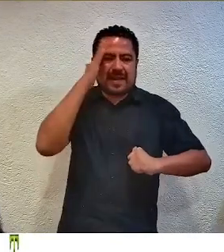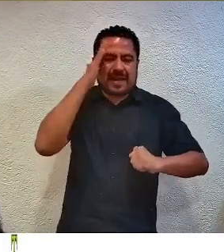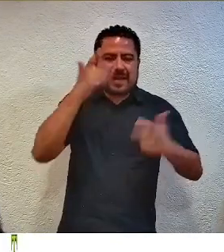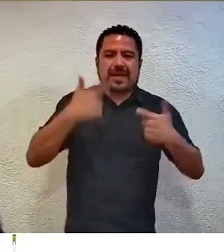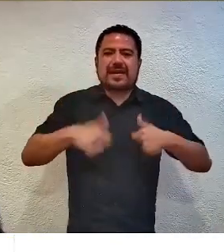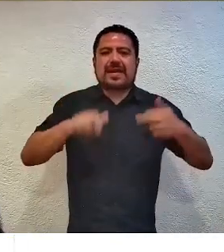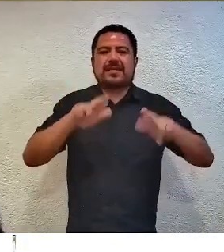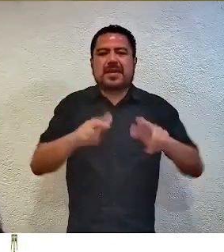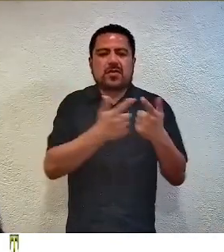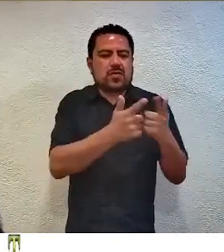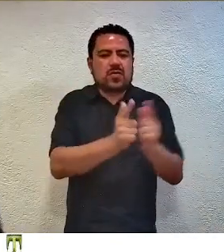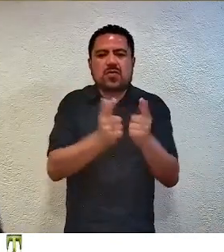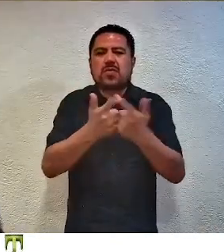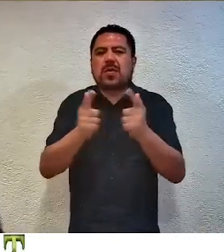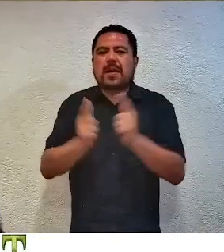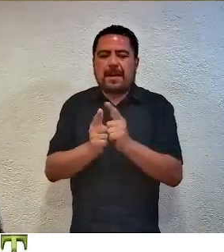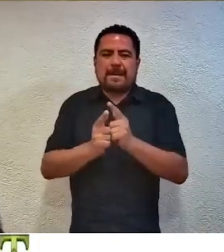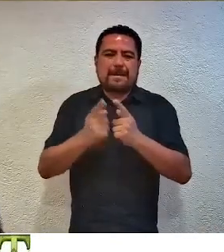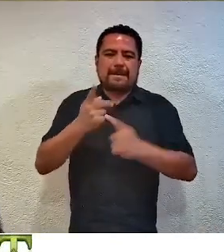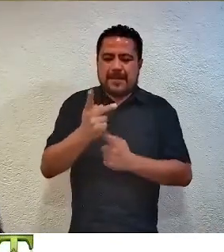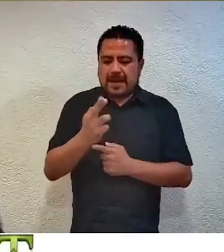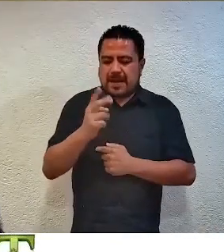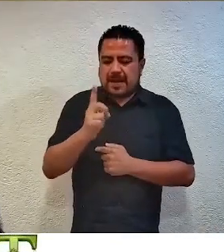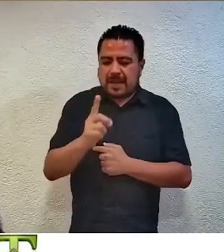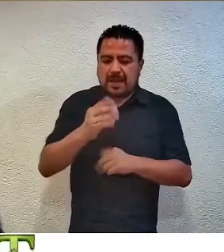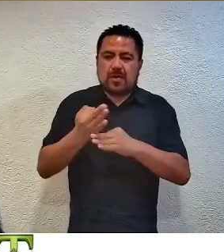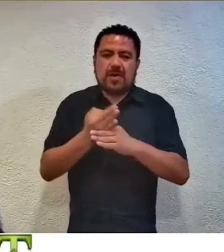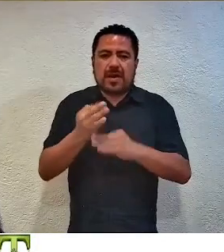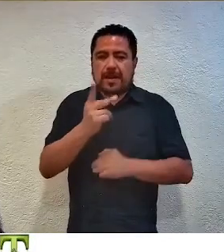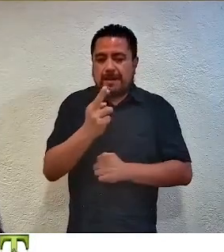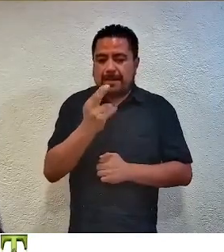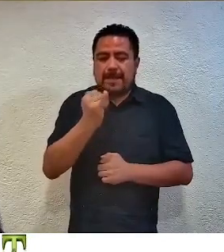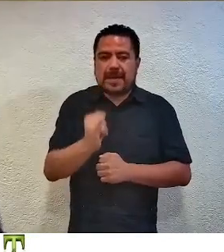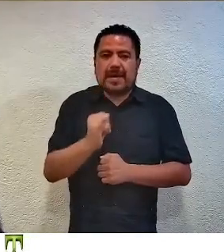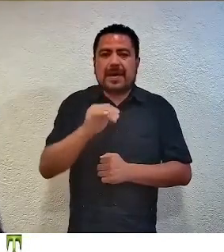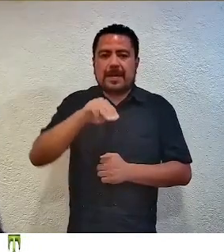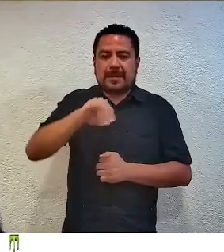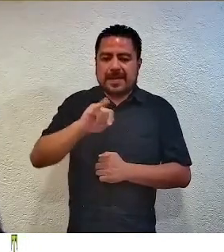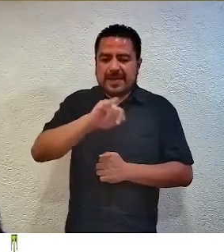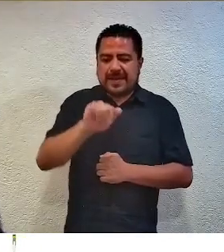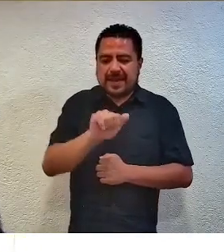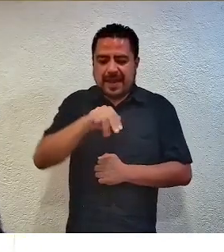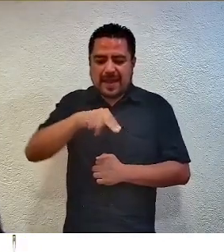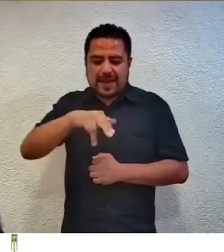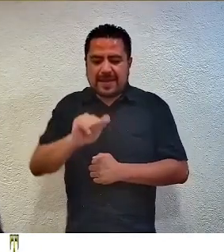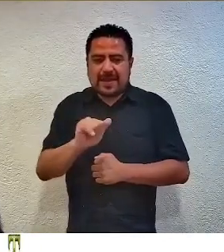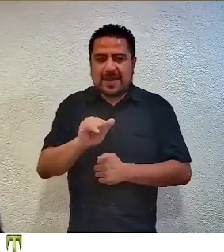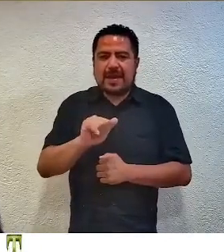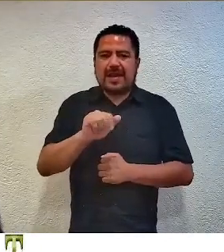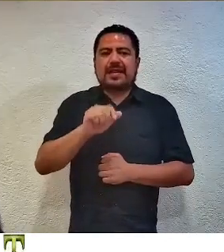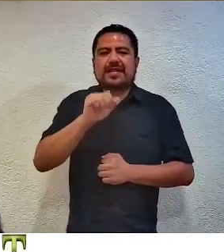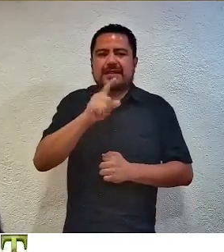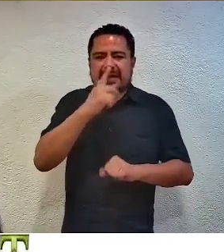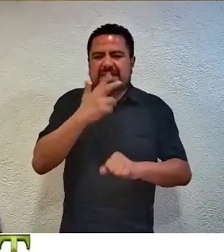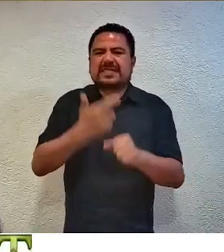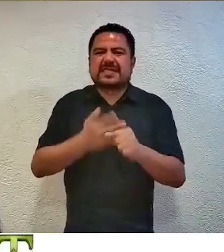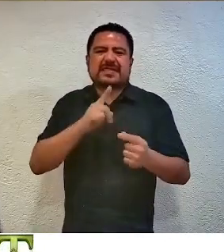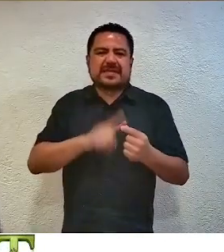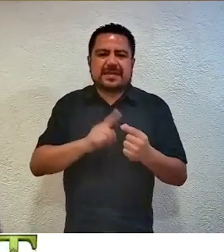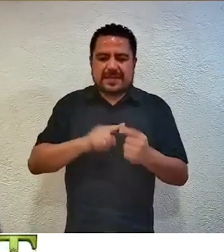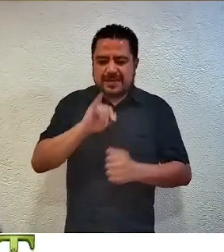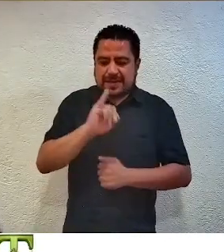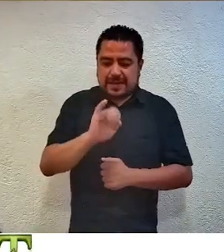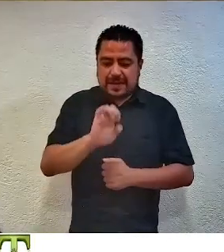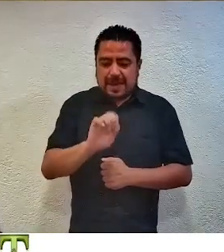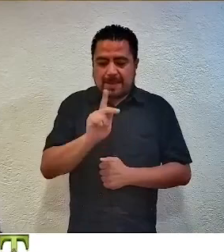de los partidos políticos PRD, Morena, PRI y Mijane, Jiménez Salinas y Raúl de Jesús Cabrera, la autoridad responsable del Instituto